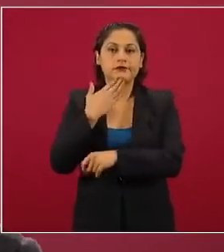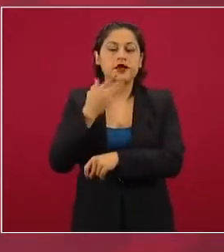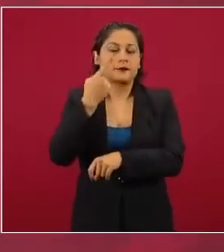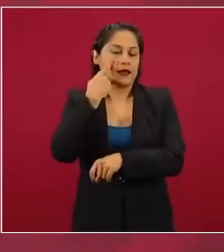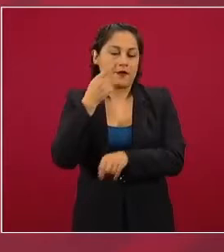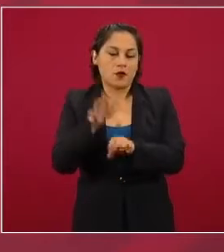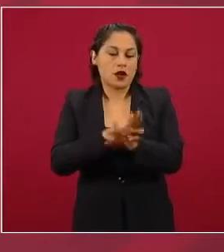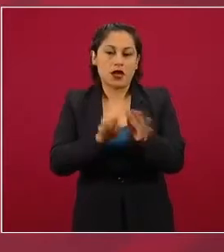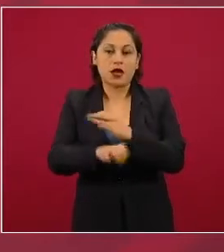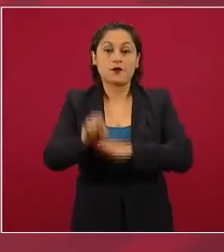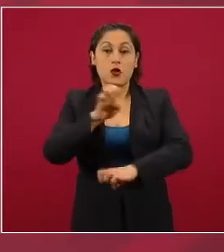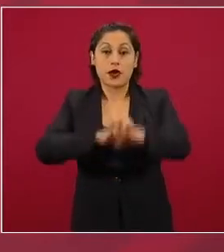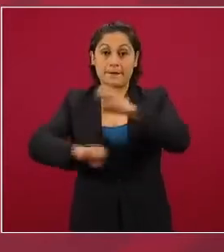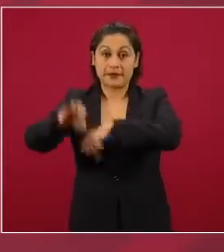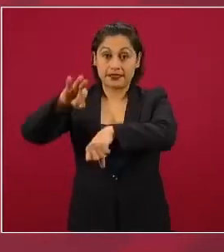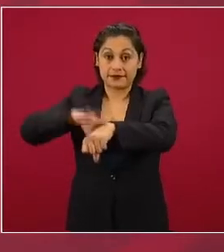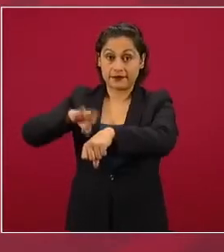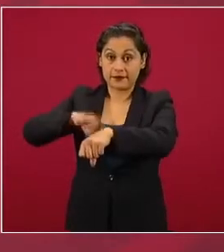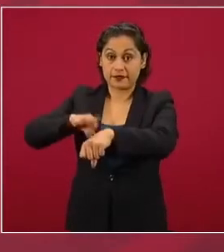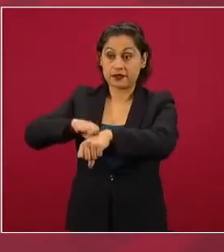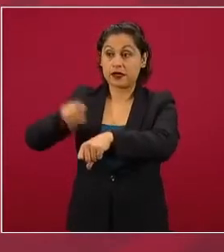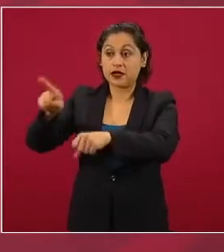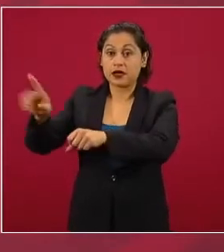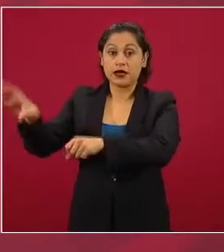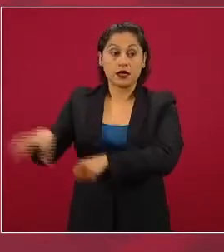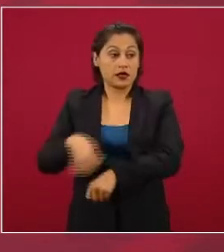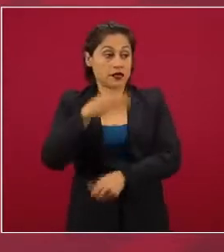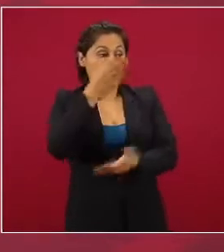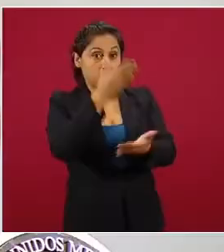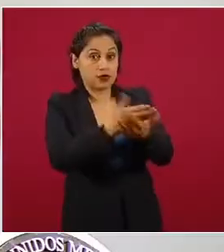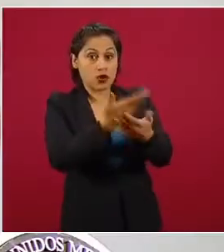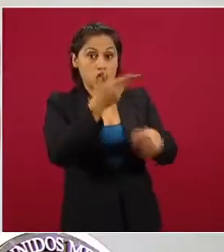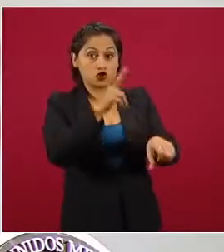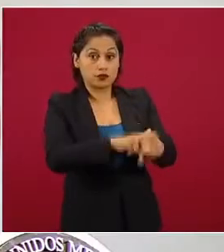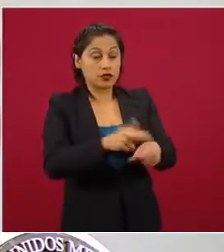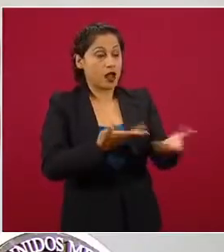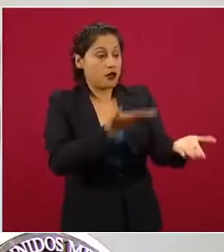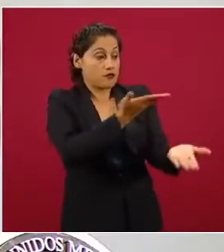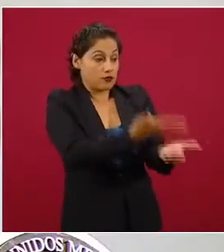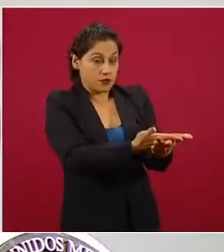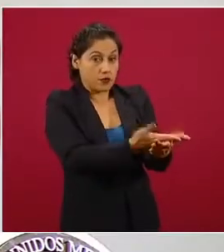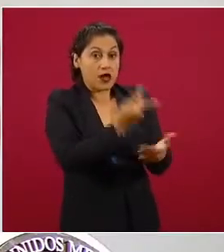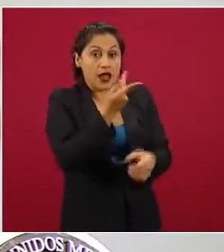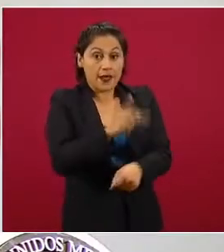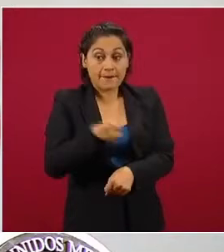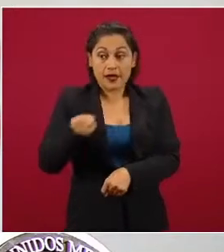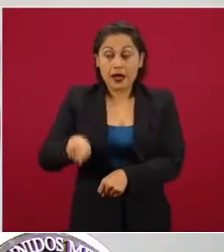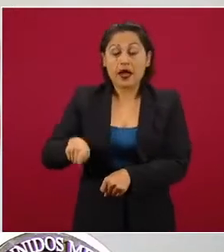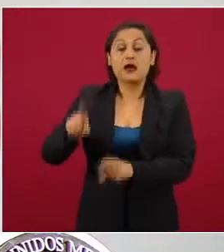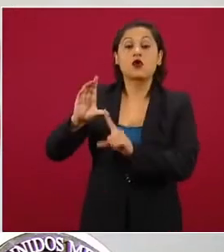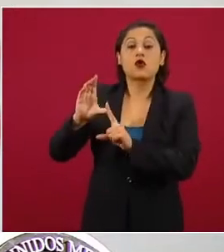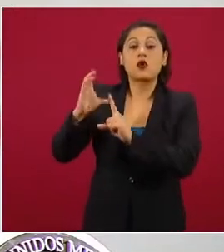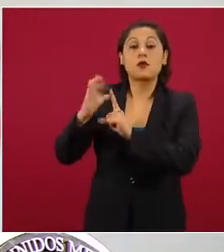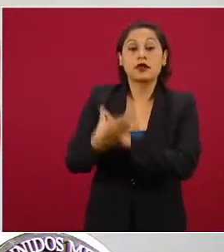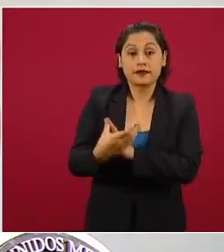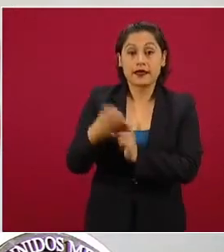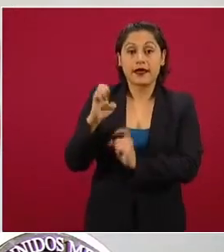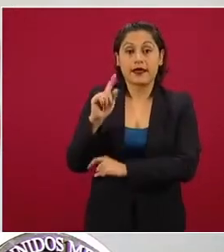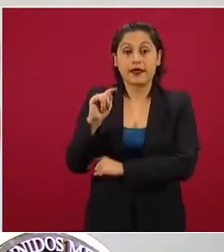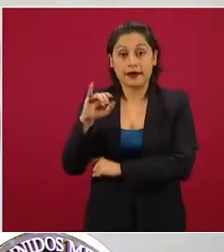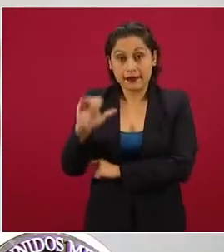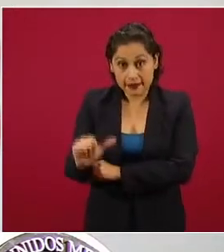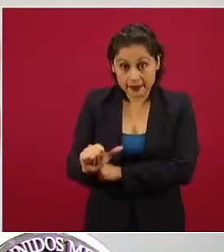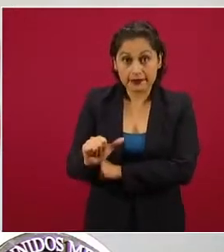hospital, propone una investigación, pero el Comité de Ética, Investigación y Bioseguridad, que por ley y por necesidad hay en